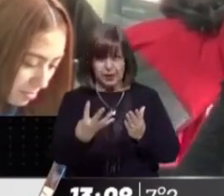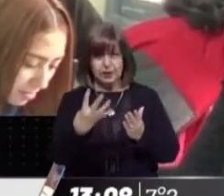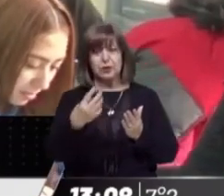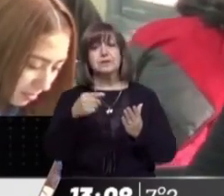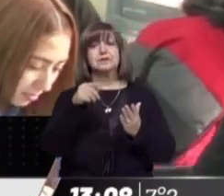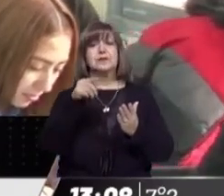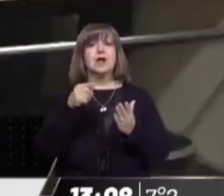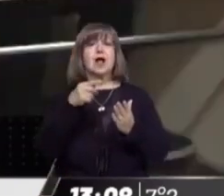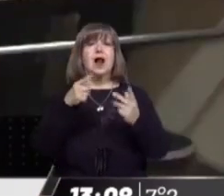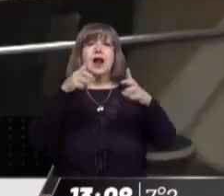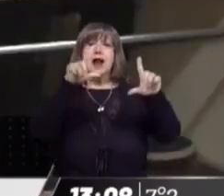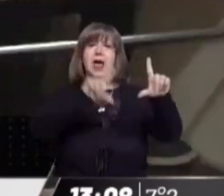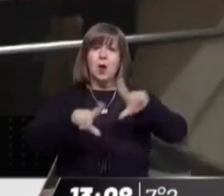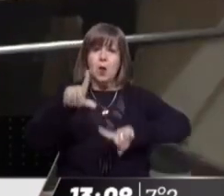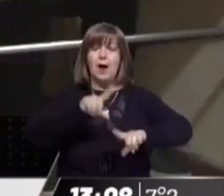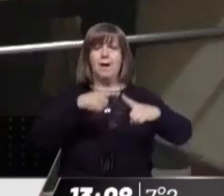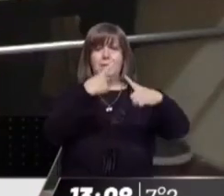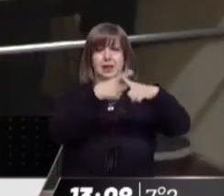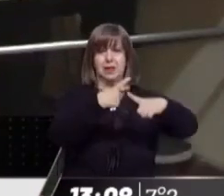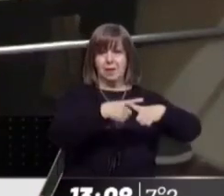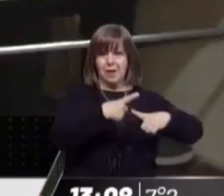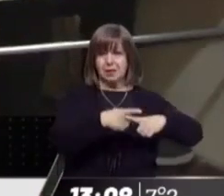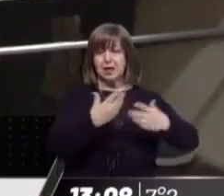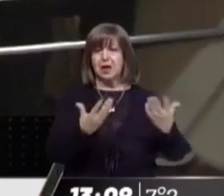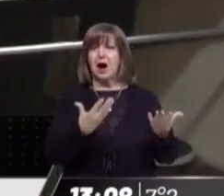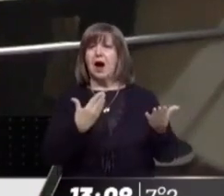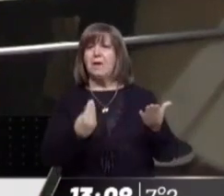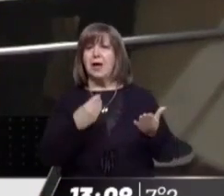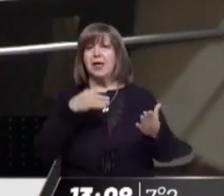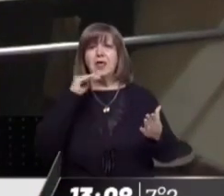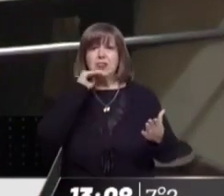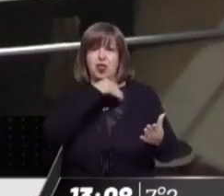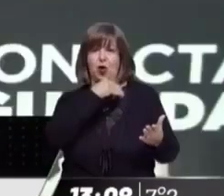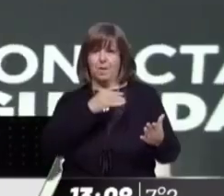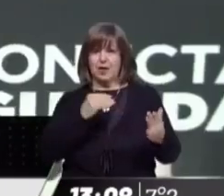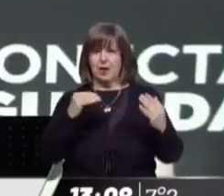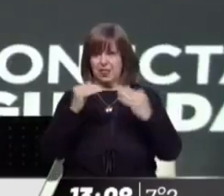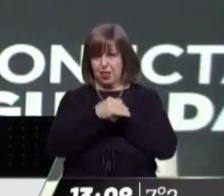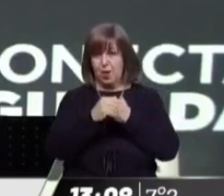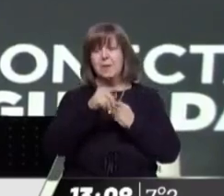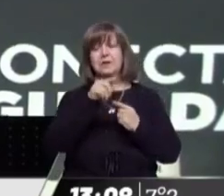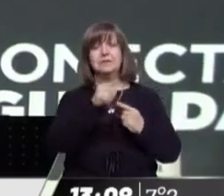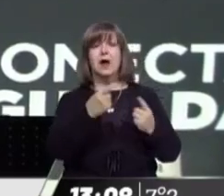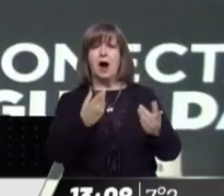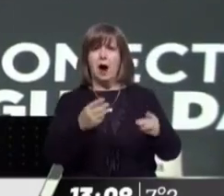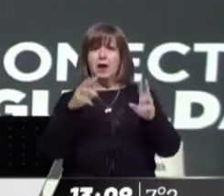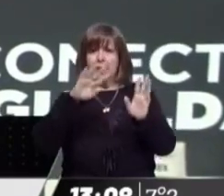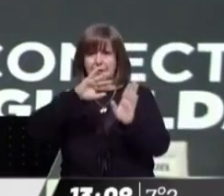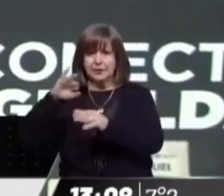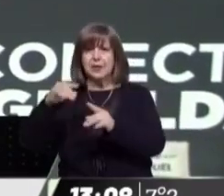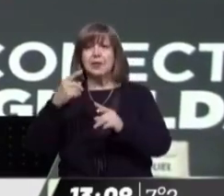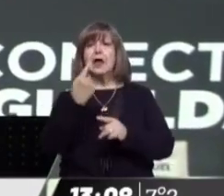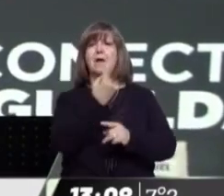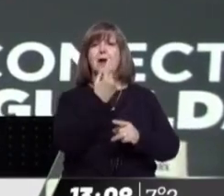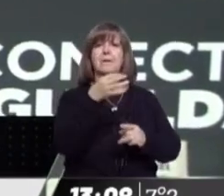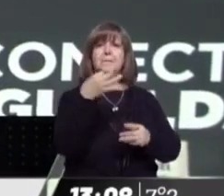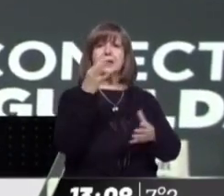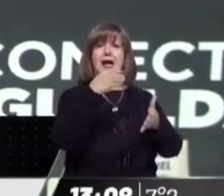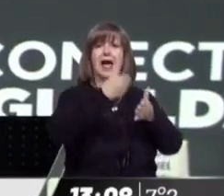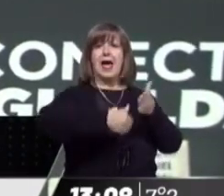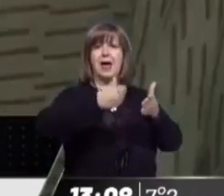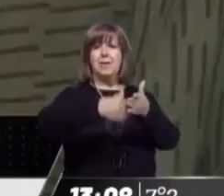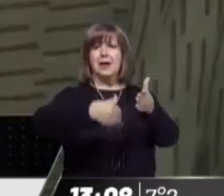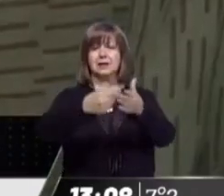focalizar en lengua, en matemática, en idiomas. Y ahora estamos trabajando específicamente en lo que es evaluación